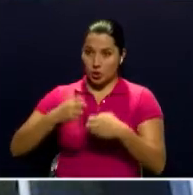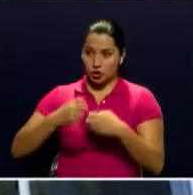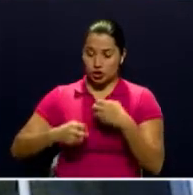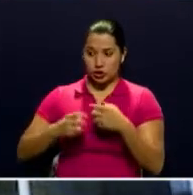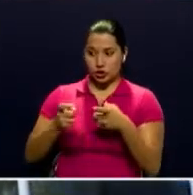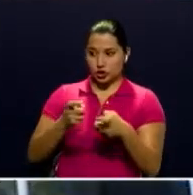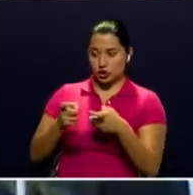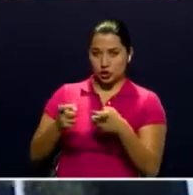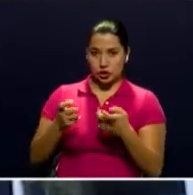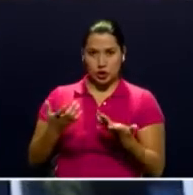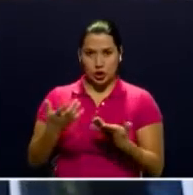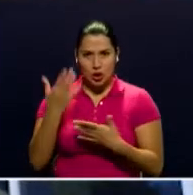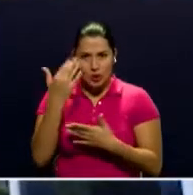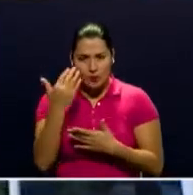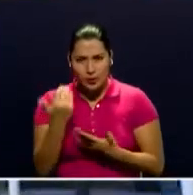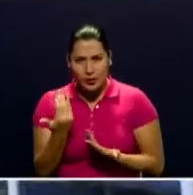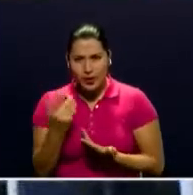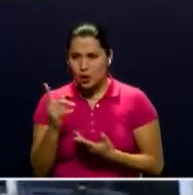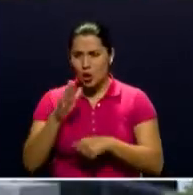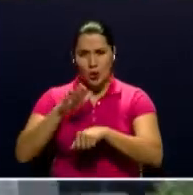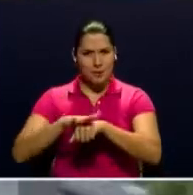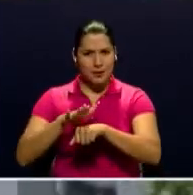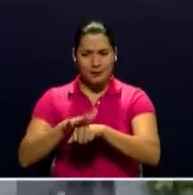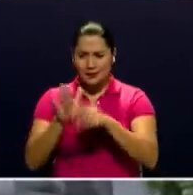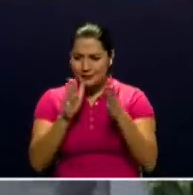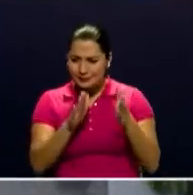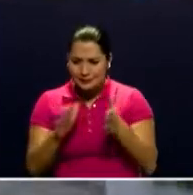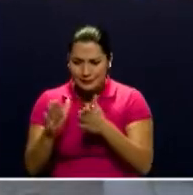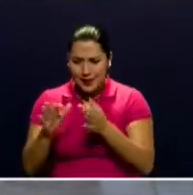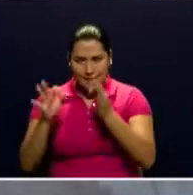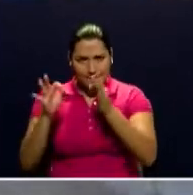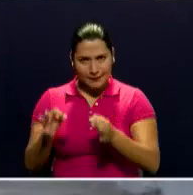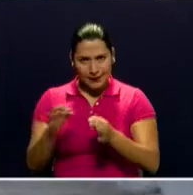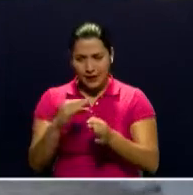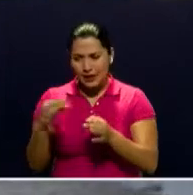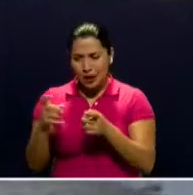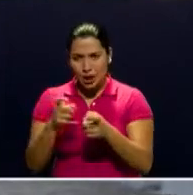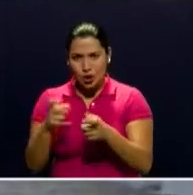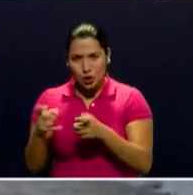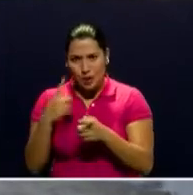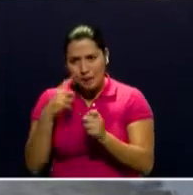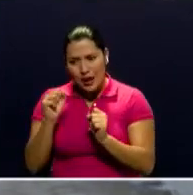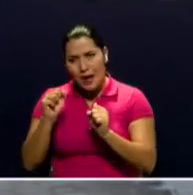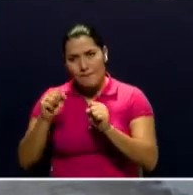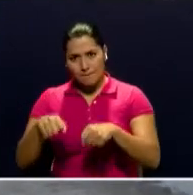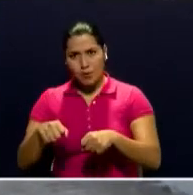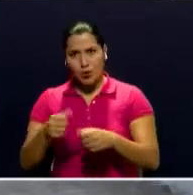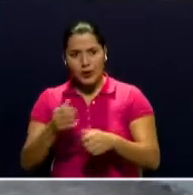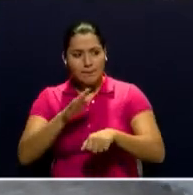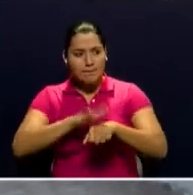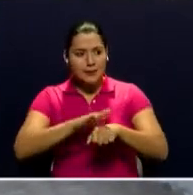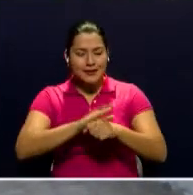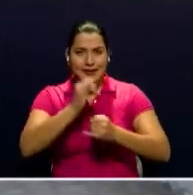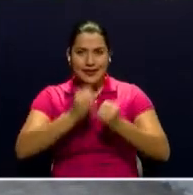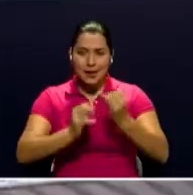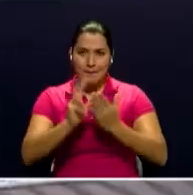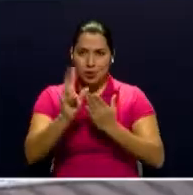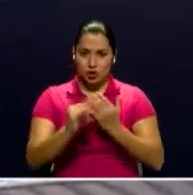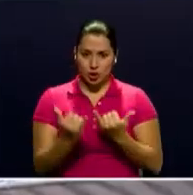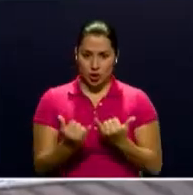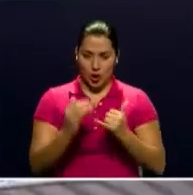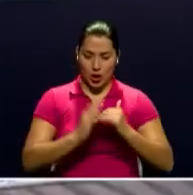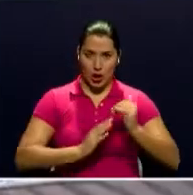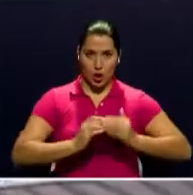le dificultan una adecuada planificación y control para asegurar la finalización de los proyectos